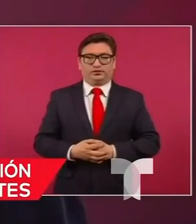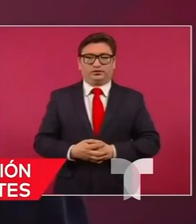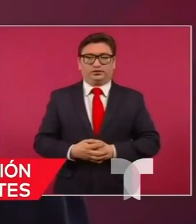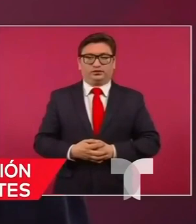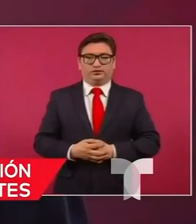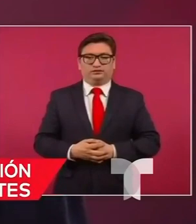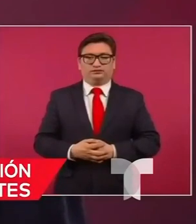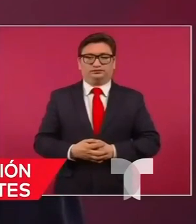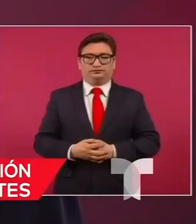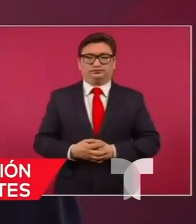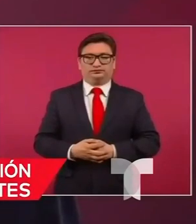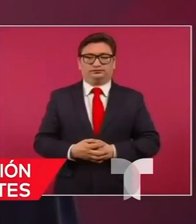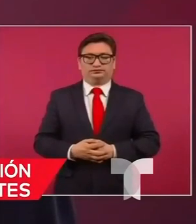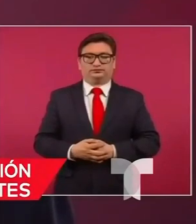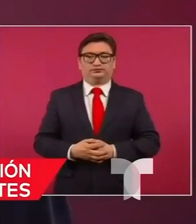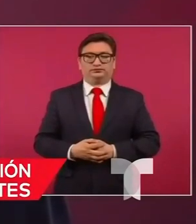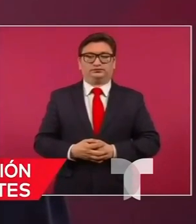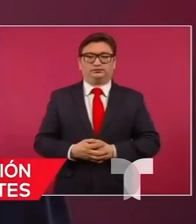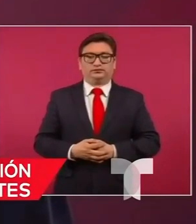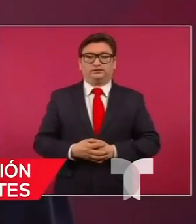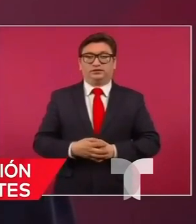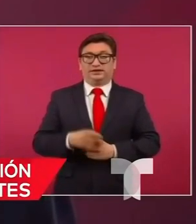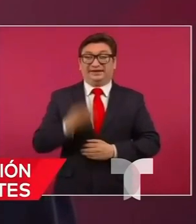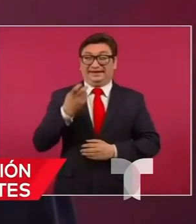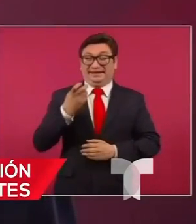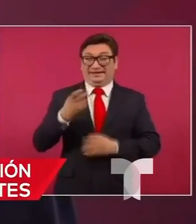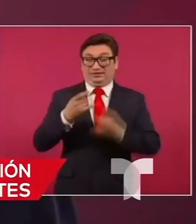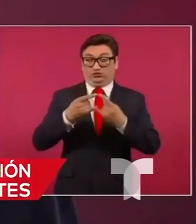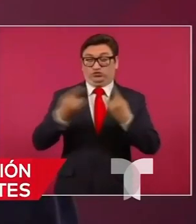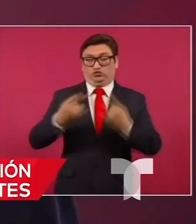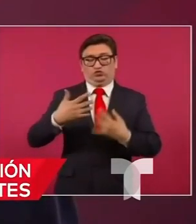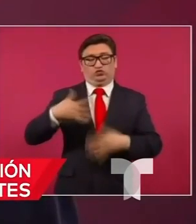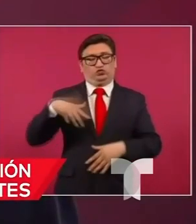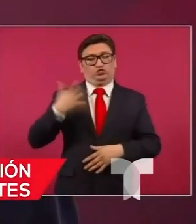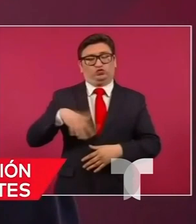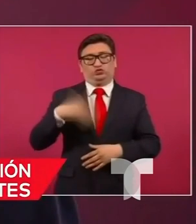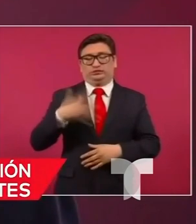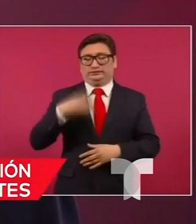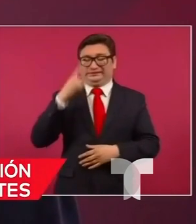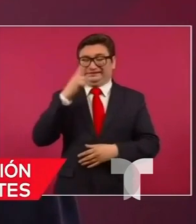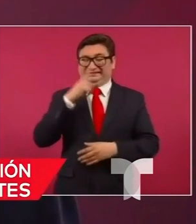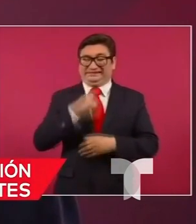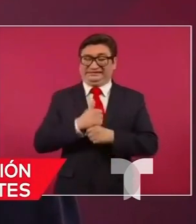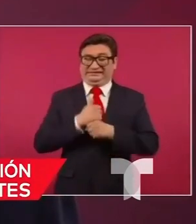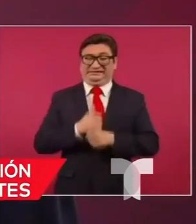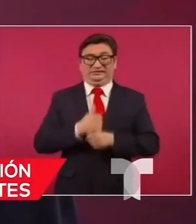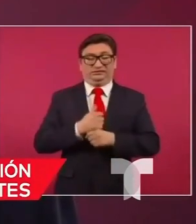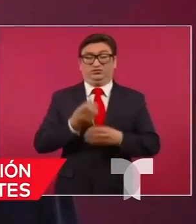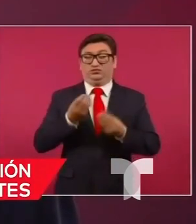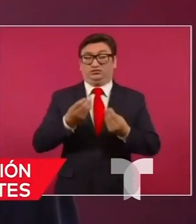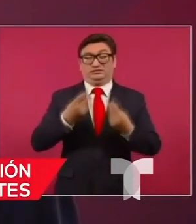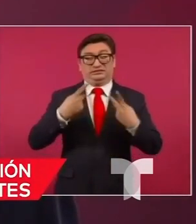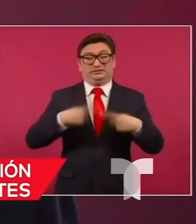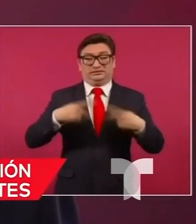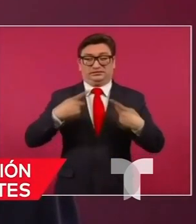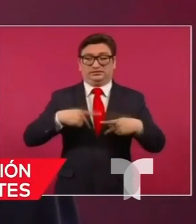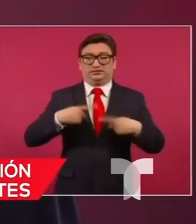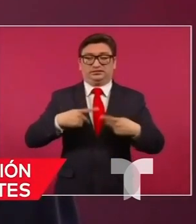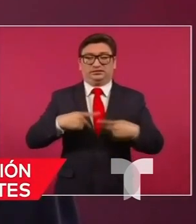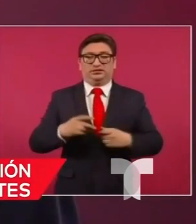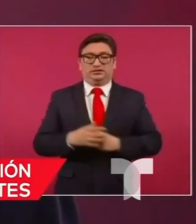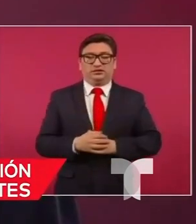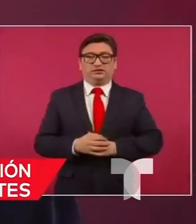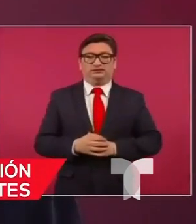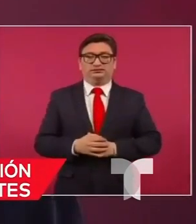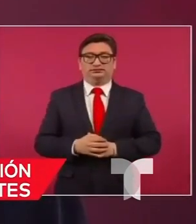doloroso que ha sido este caso. O sea, para mucha gente. Y